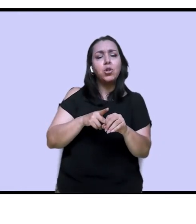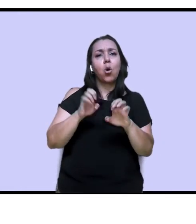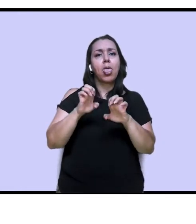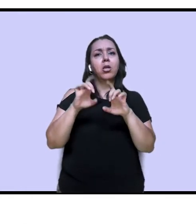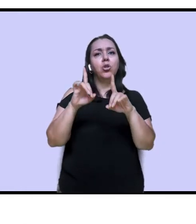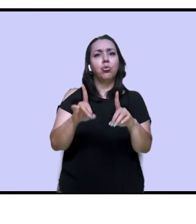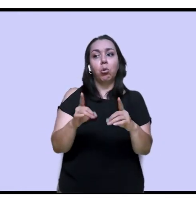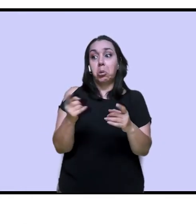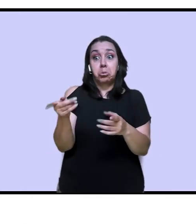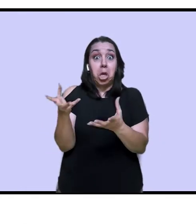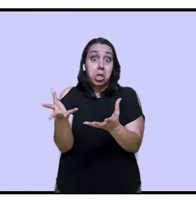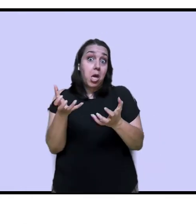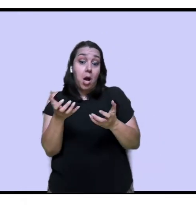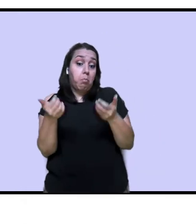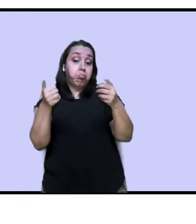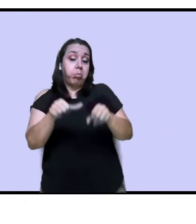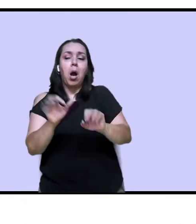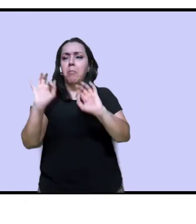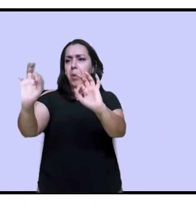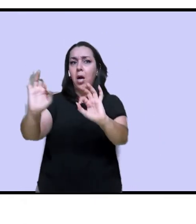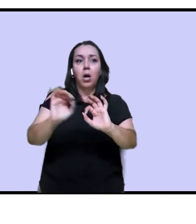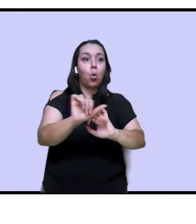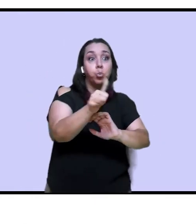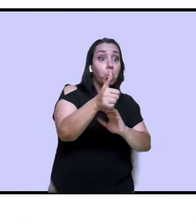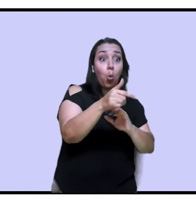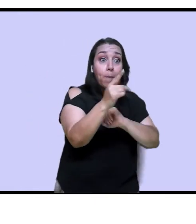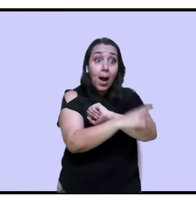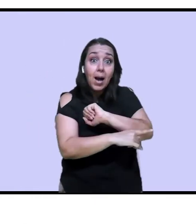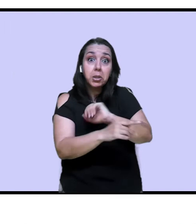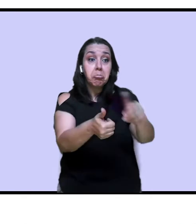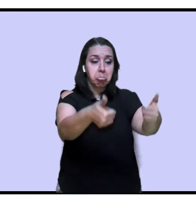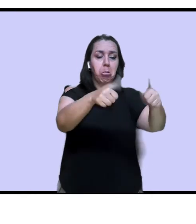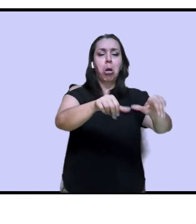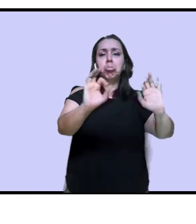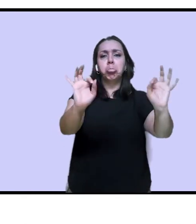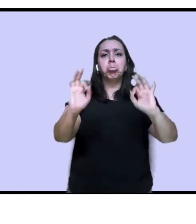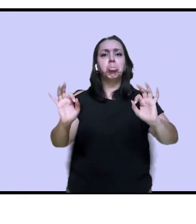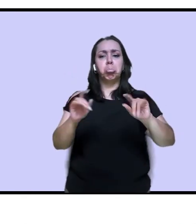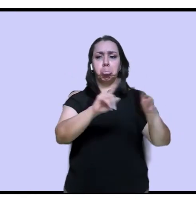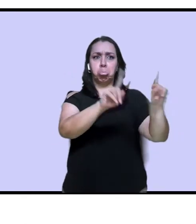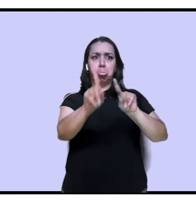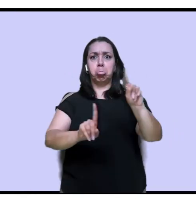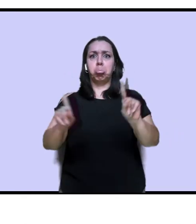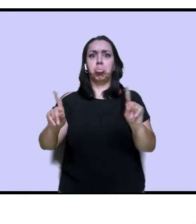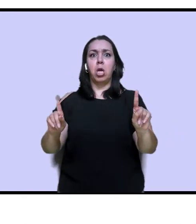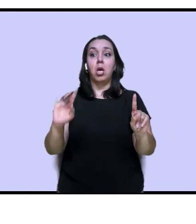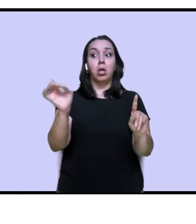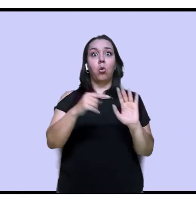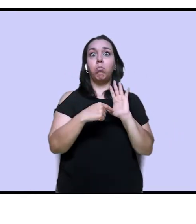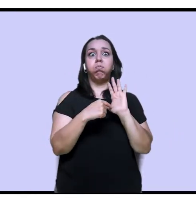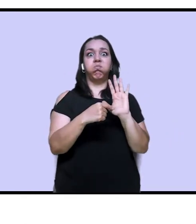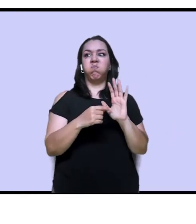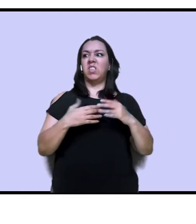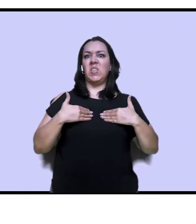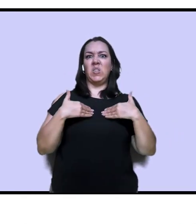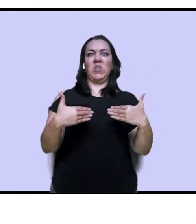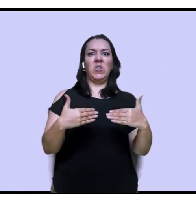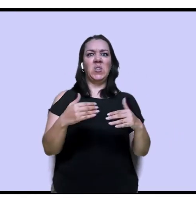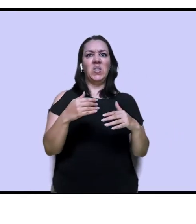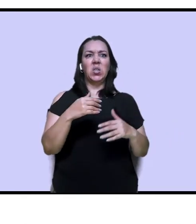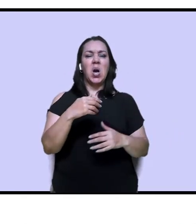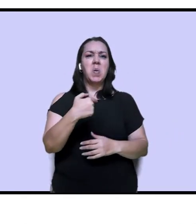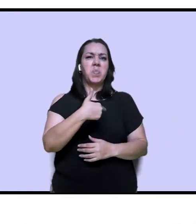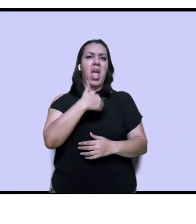quienes quieren, independientemente nacionales o de otros países. Y obviamente nunca exponer a